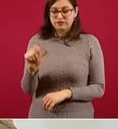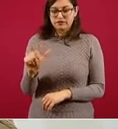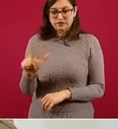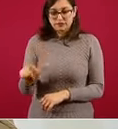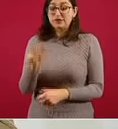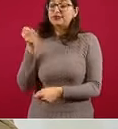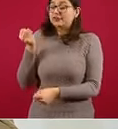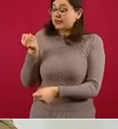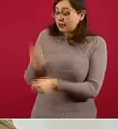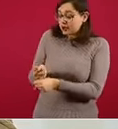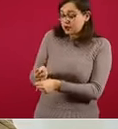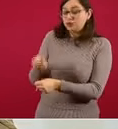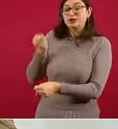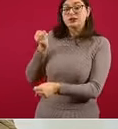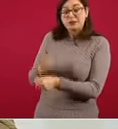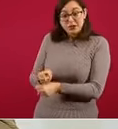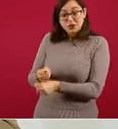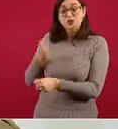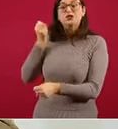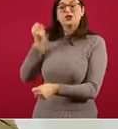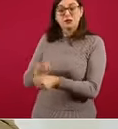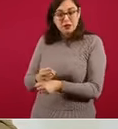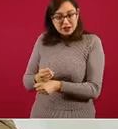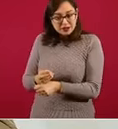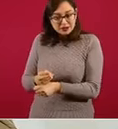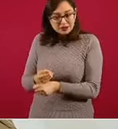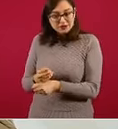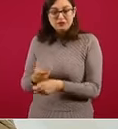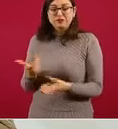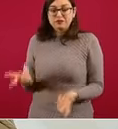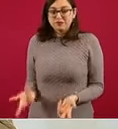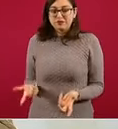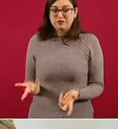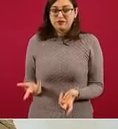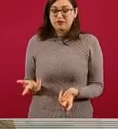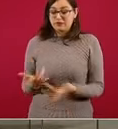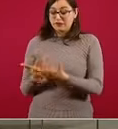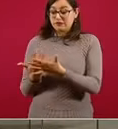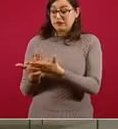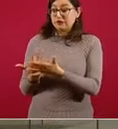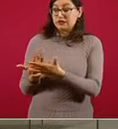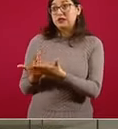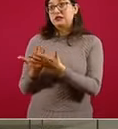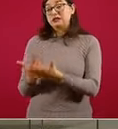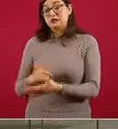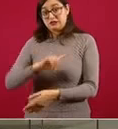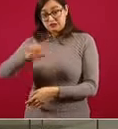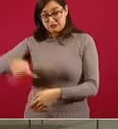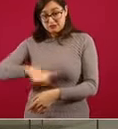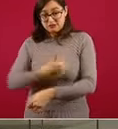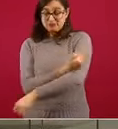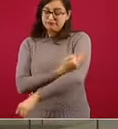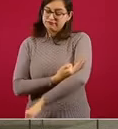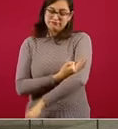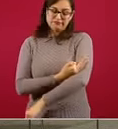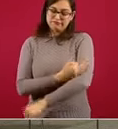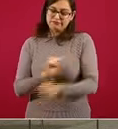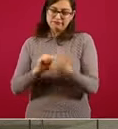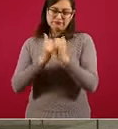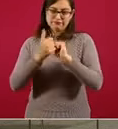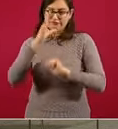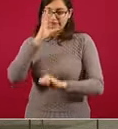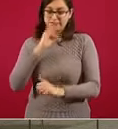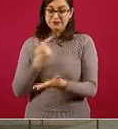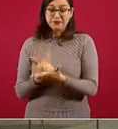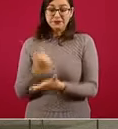tempranamente, para que se evalúen tempranamente y que estos tiempos de espera no sean determinantes también de una complicación fatal.